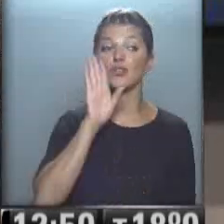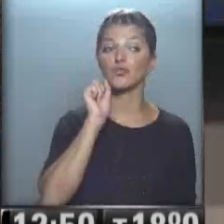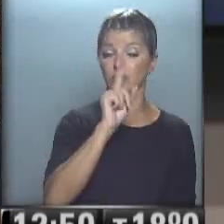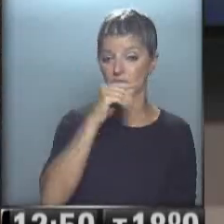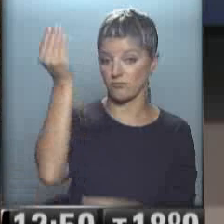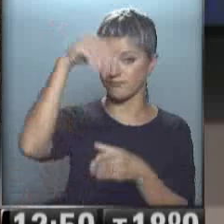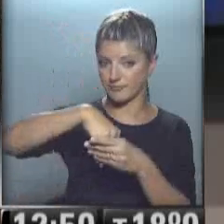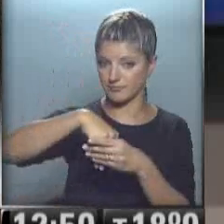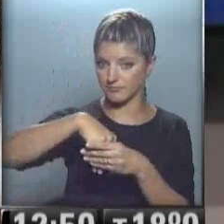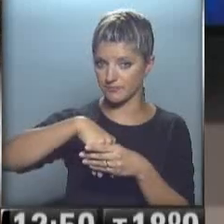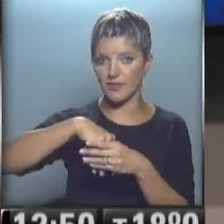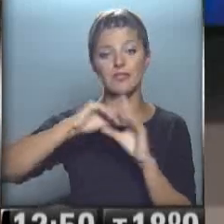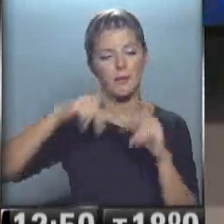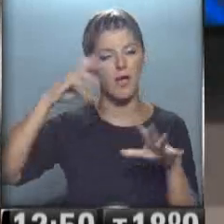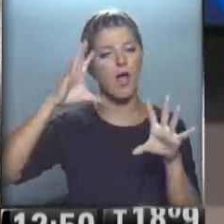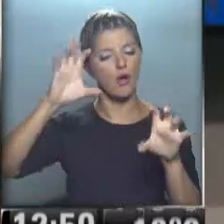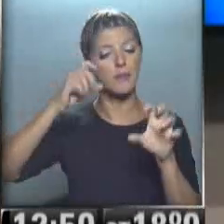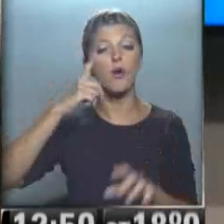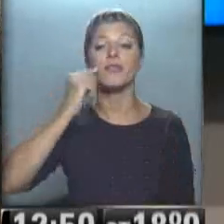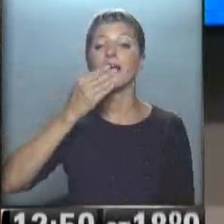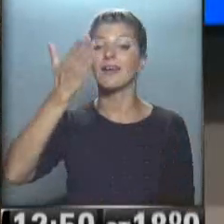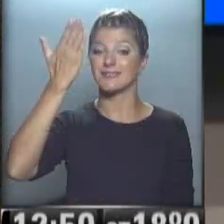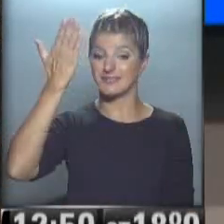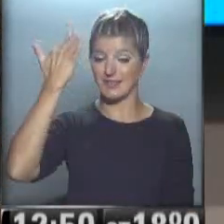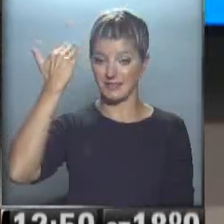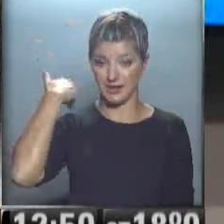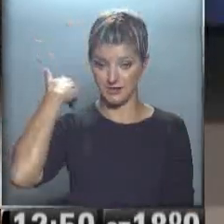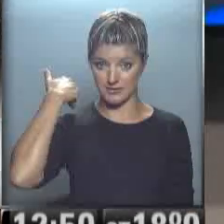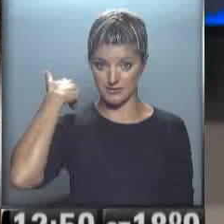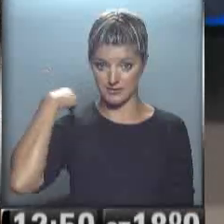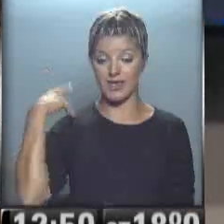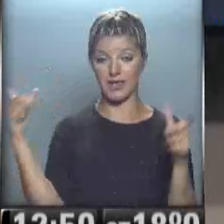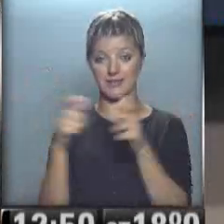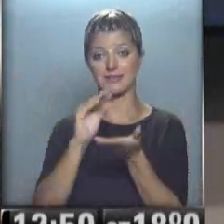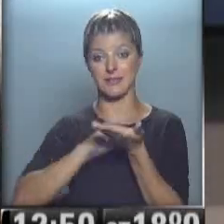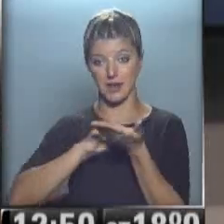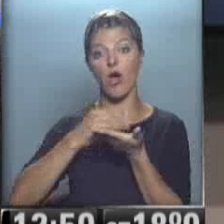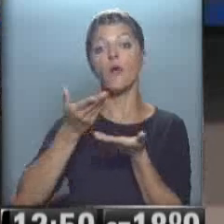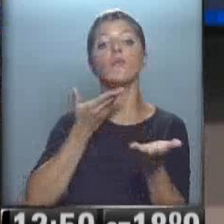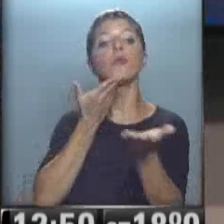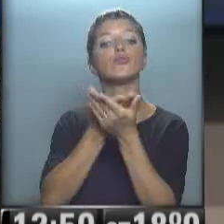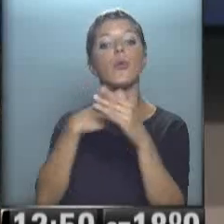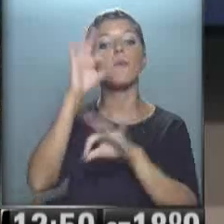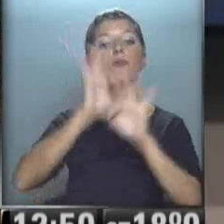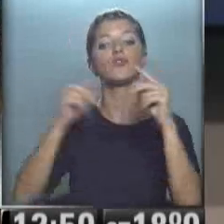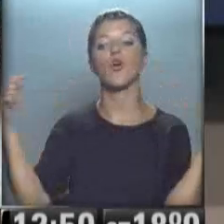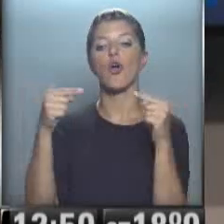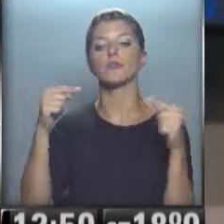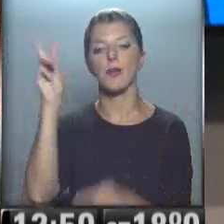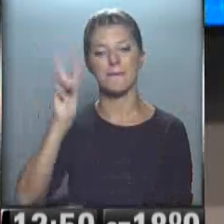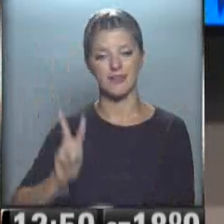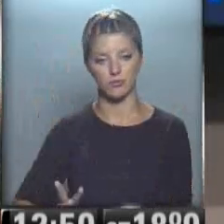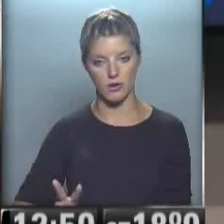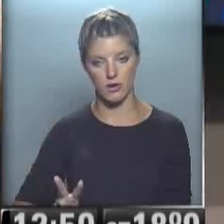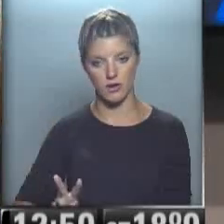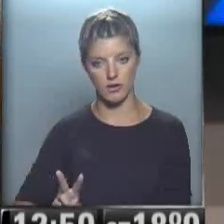recordar que hace unos días en la comisión de relaciones exteriores del senado también se presentó un proyecto en contra de Venezuela donde